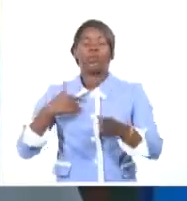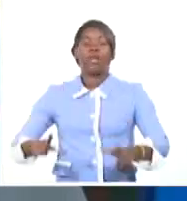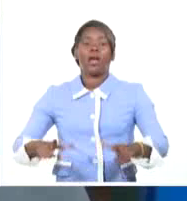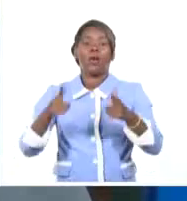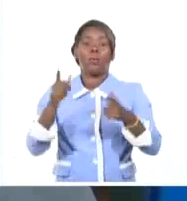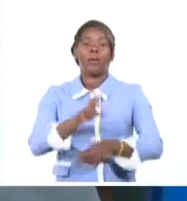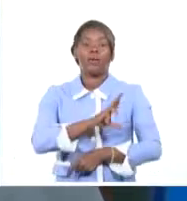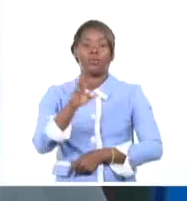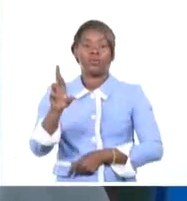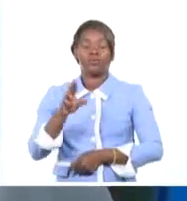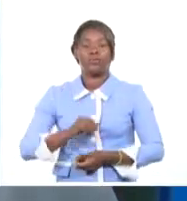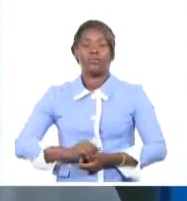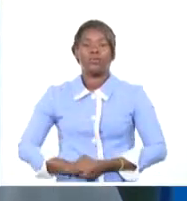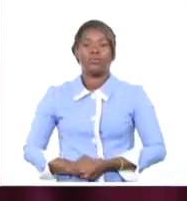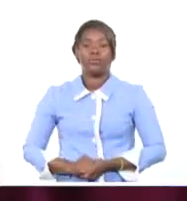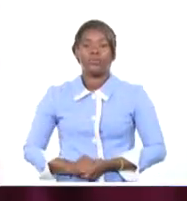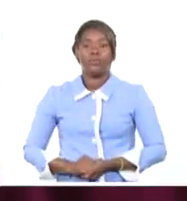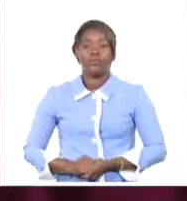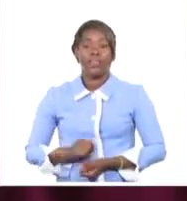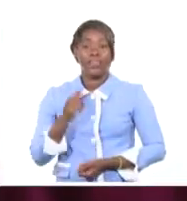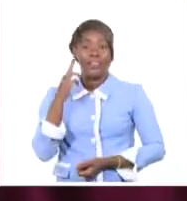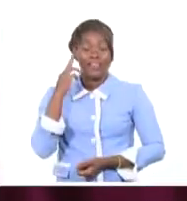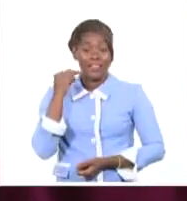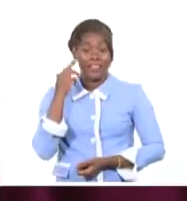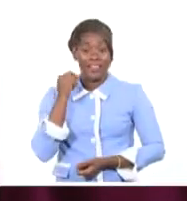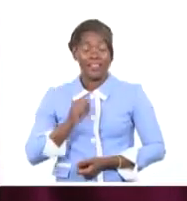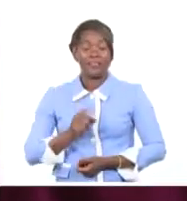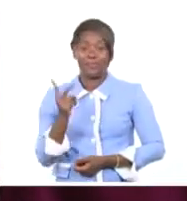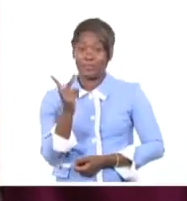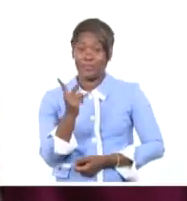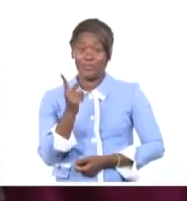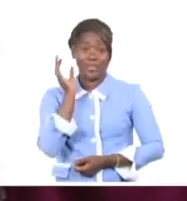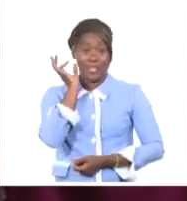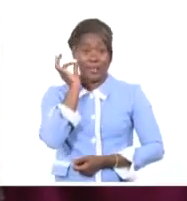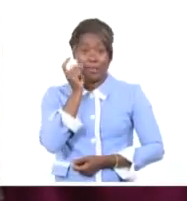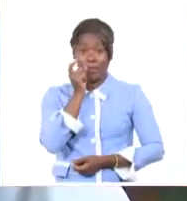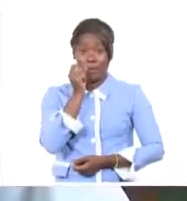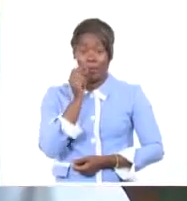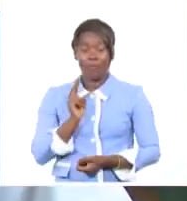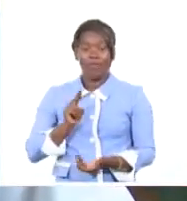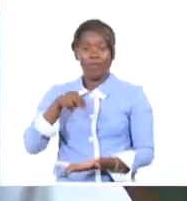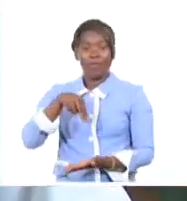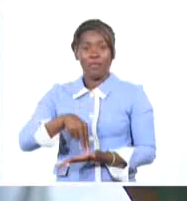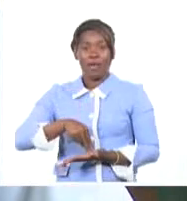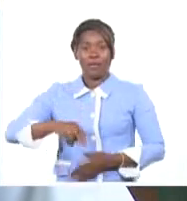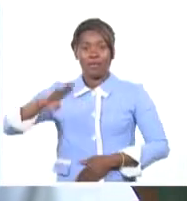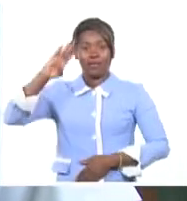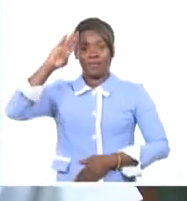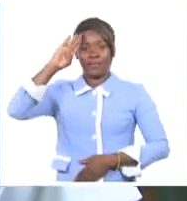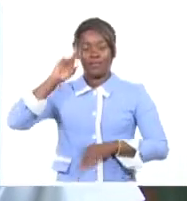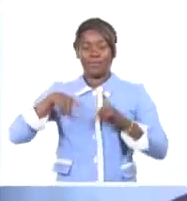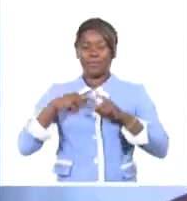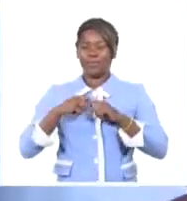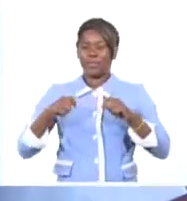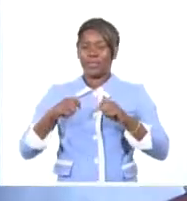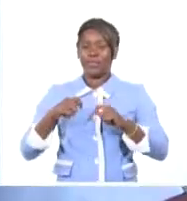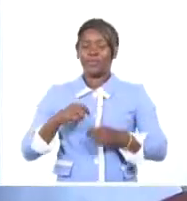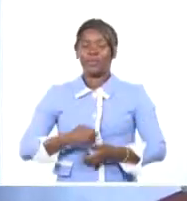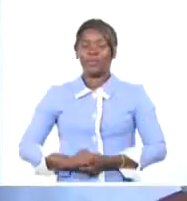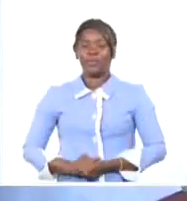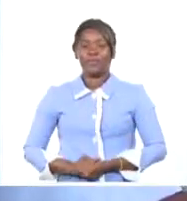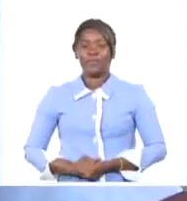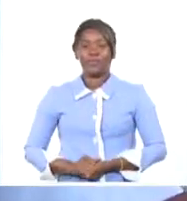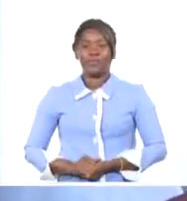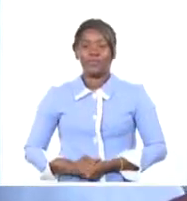presente. Sus nietos Camila y Jackenson Polanco custodian la urna y nos explican sobre las enseñanzas de su abuela. Me